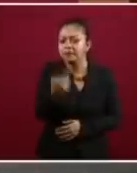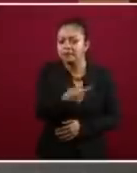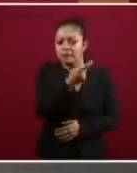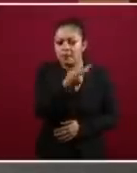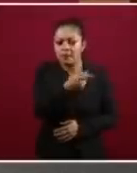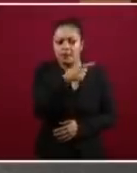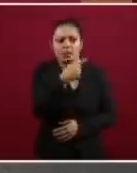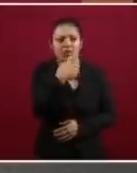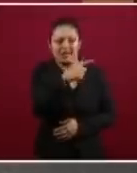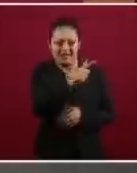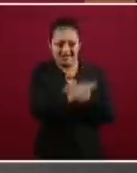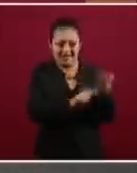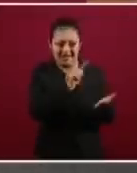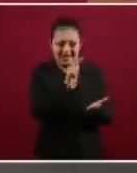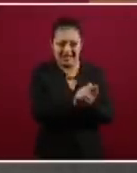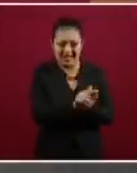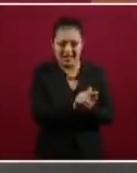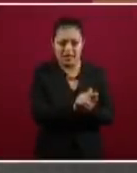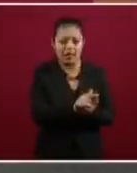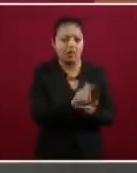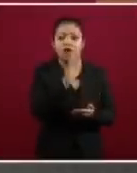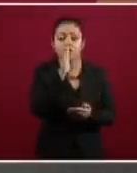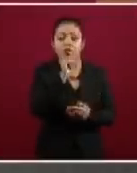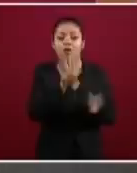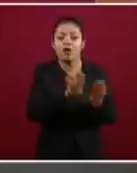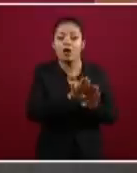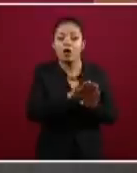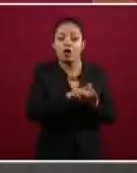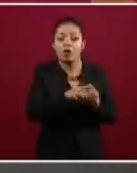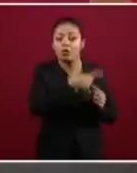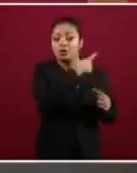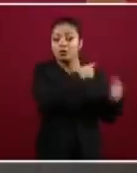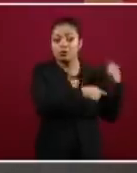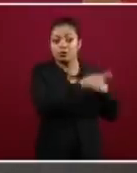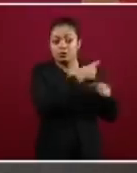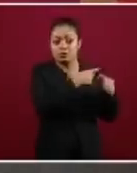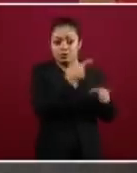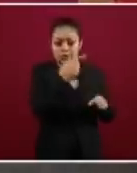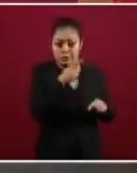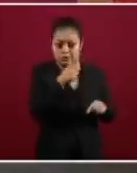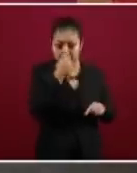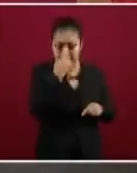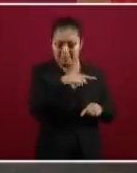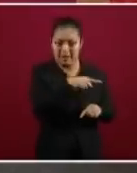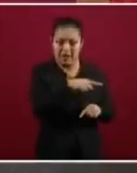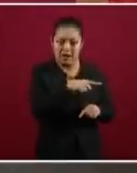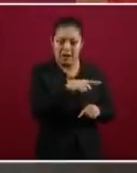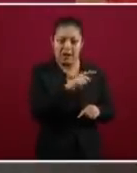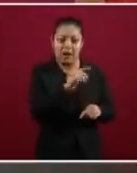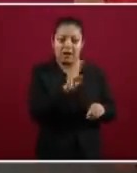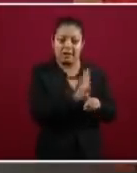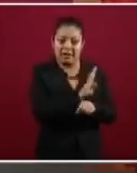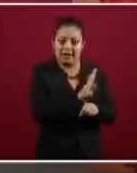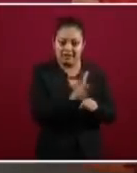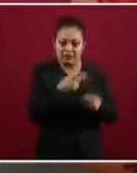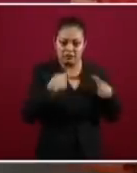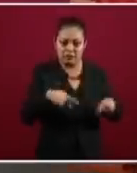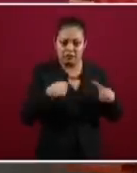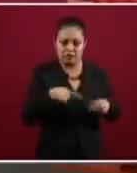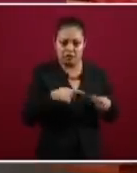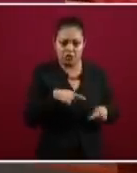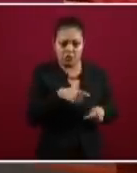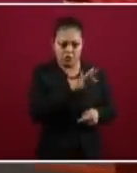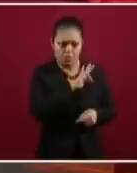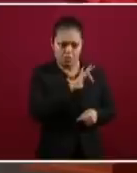no se puede aplicar en forma retroactiva, eso solo es en perjuicio del ciudadano, pero en beneficio del ciudadano sí se podría